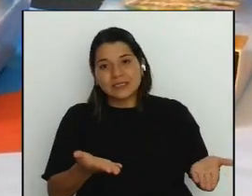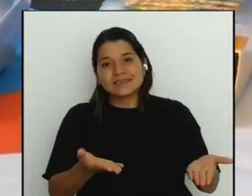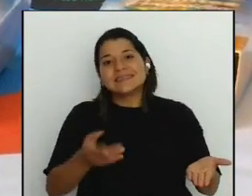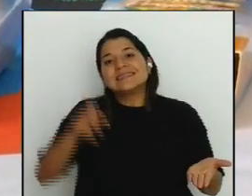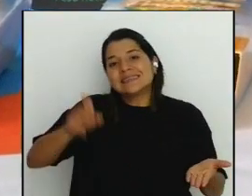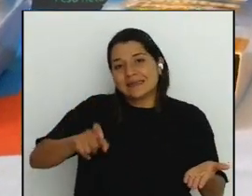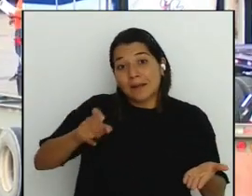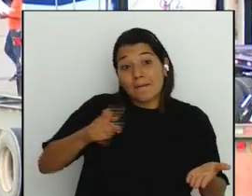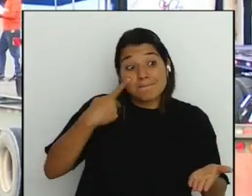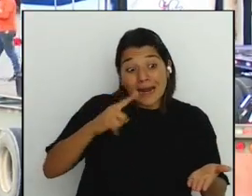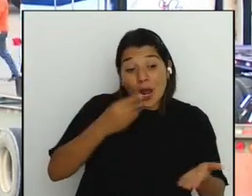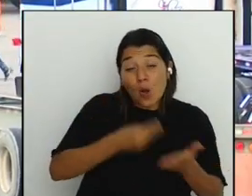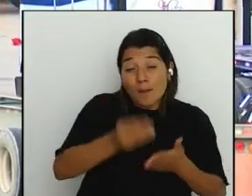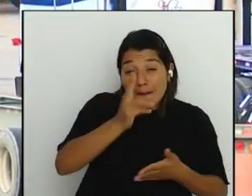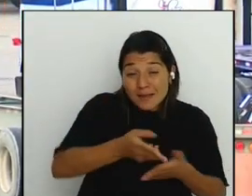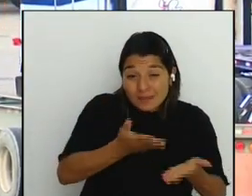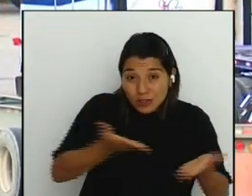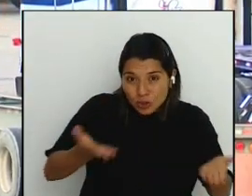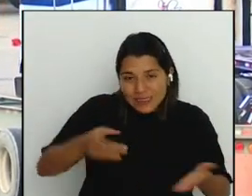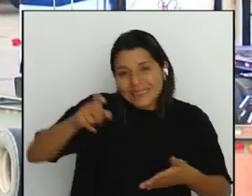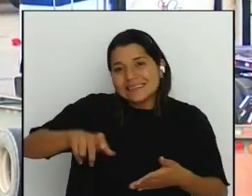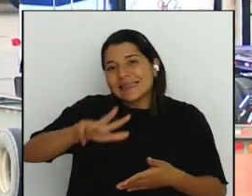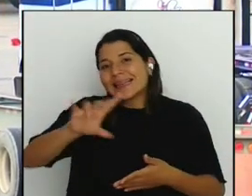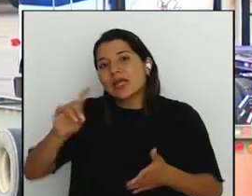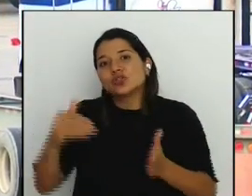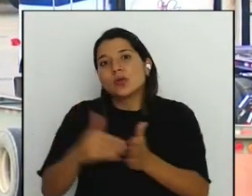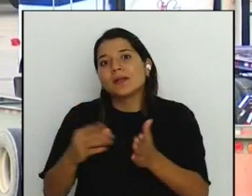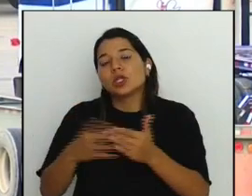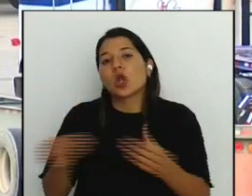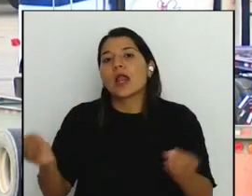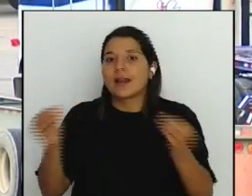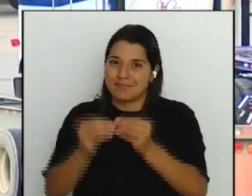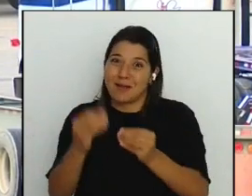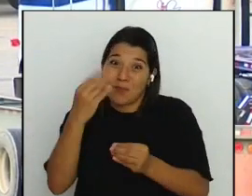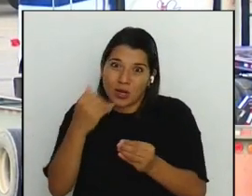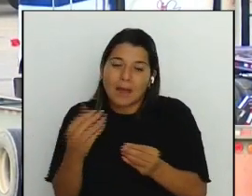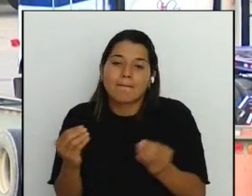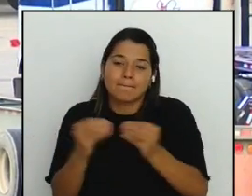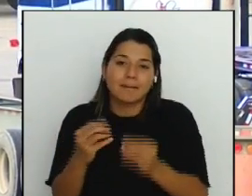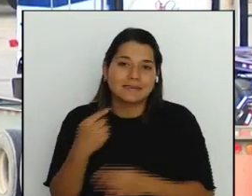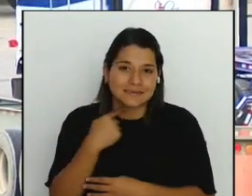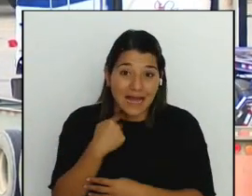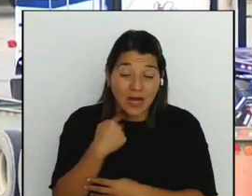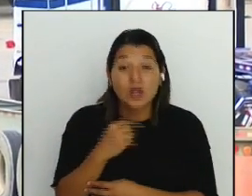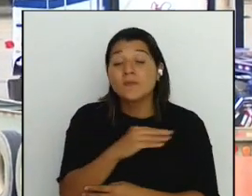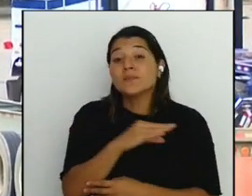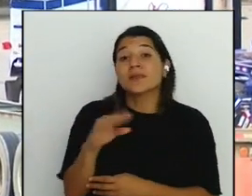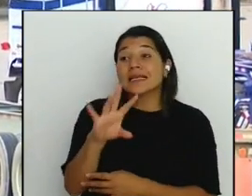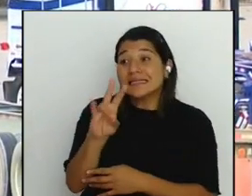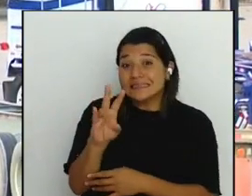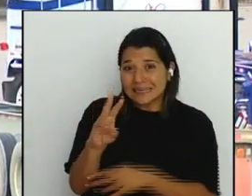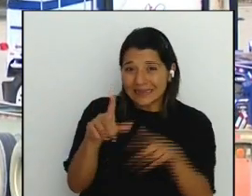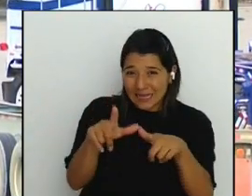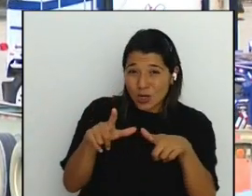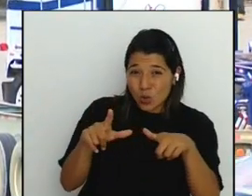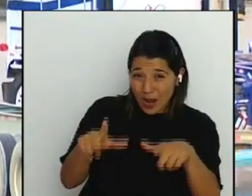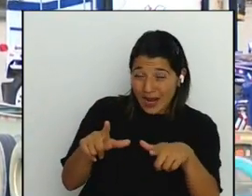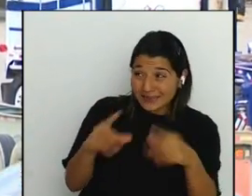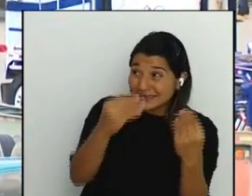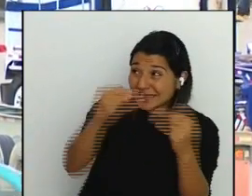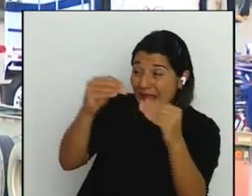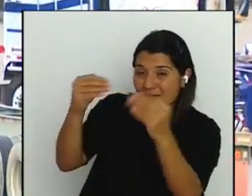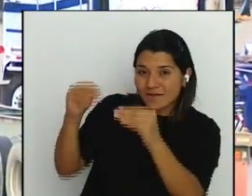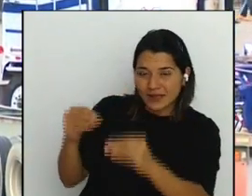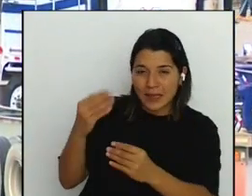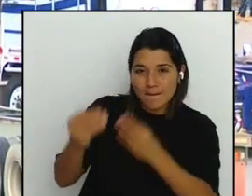dólares más. Por otra parte, 7 de los 20 principales destinos de exportación registran variaciones negativas en el primer